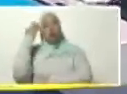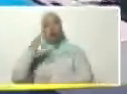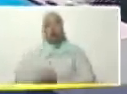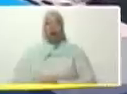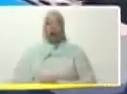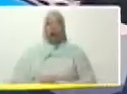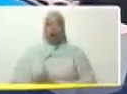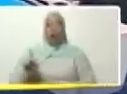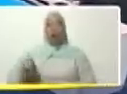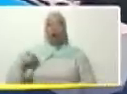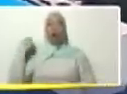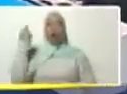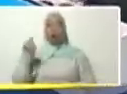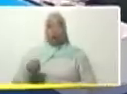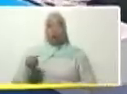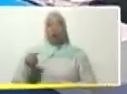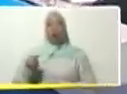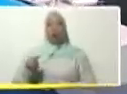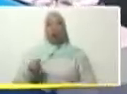y mañana...